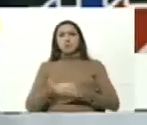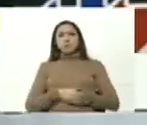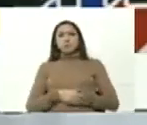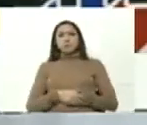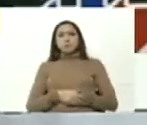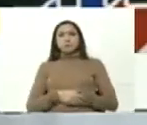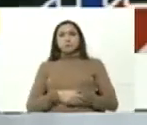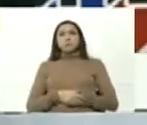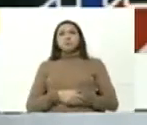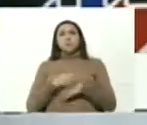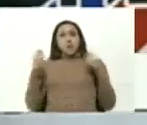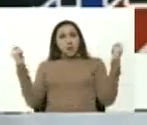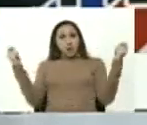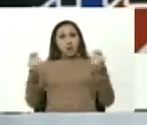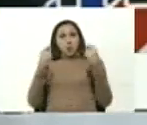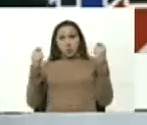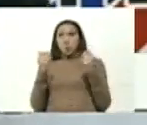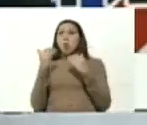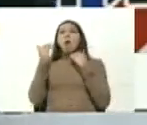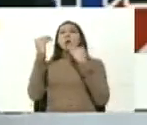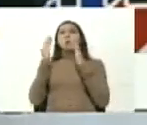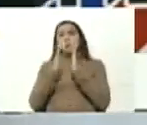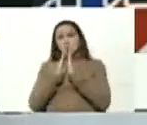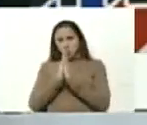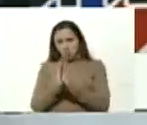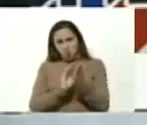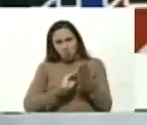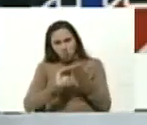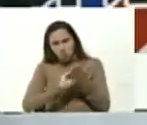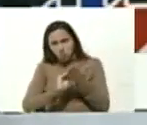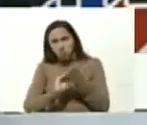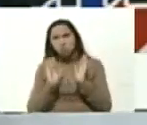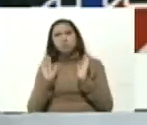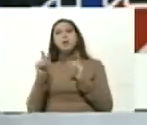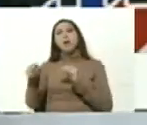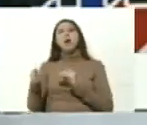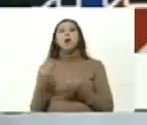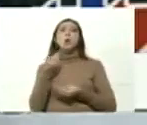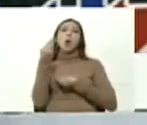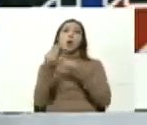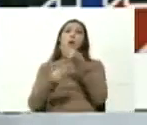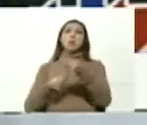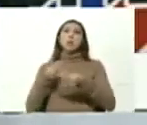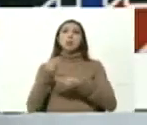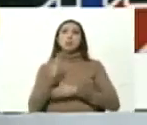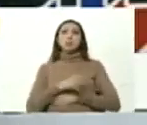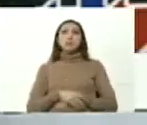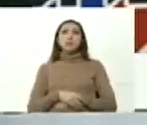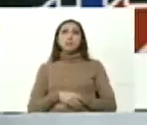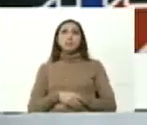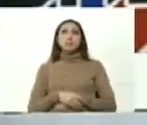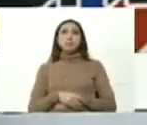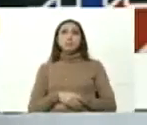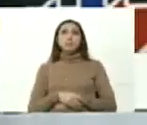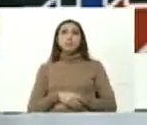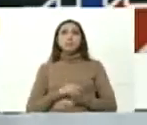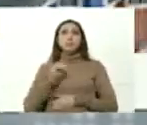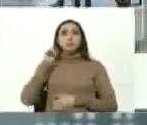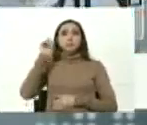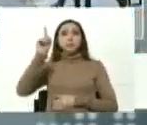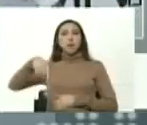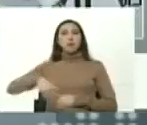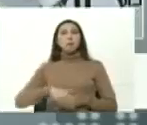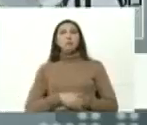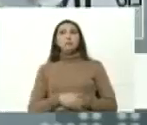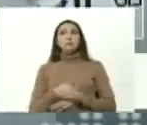realizado esta cuña, y le hemos pedido, por favor, corrijan, y así lo han hecho. También,